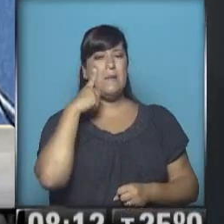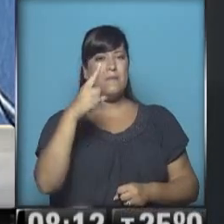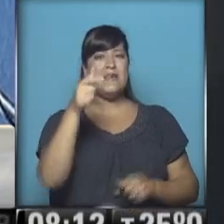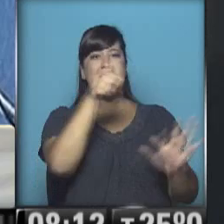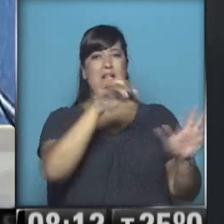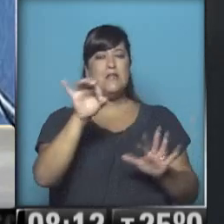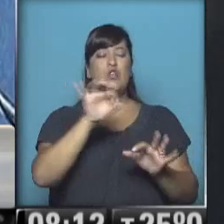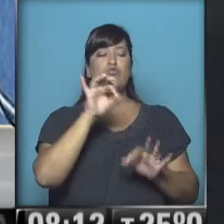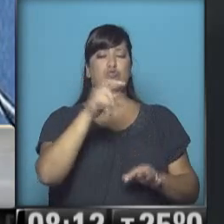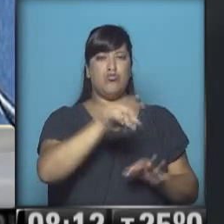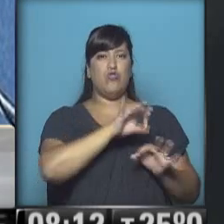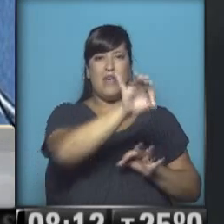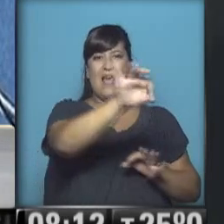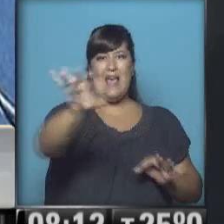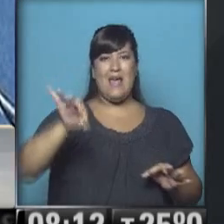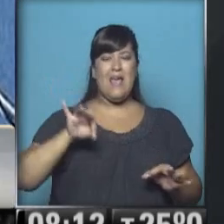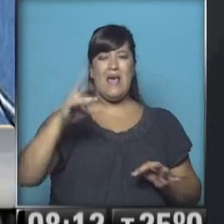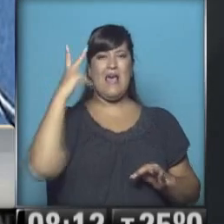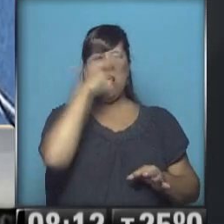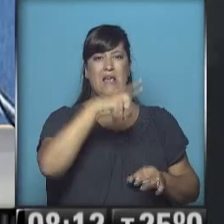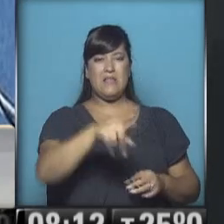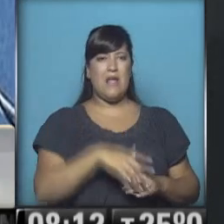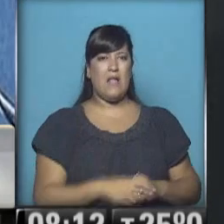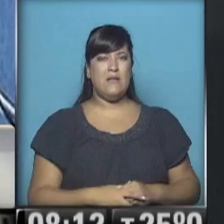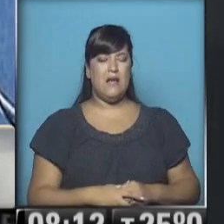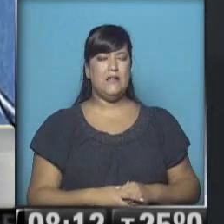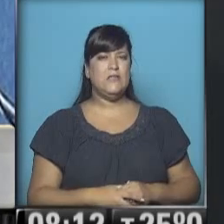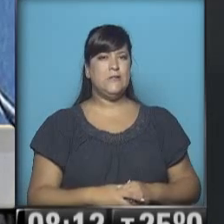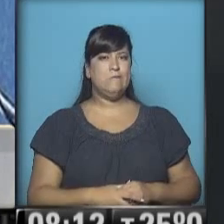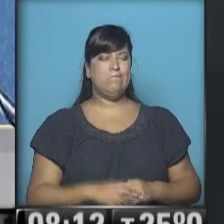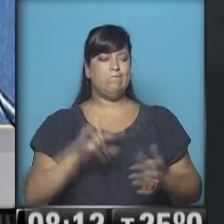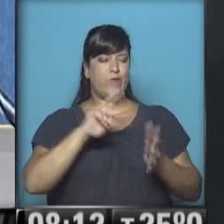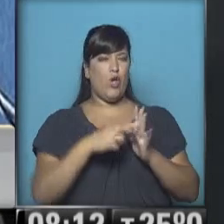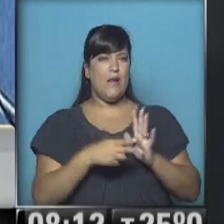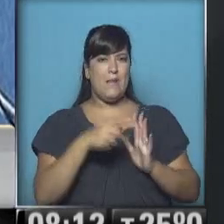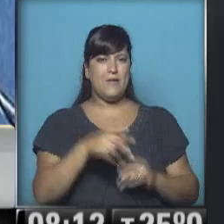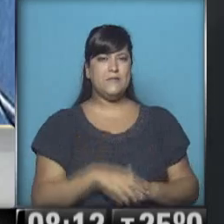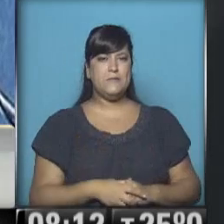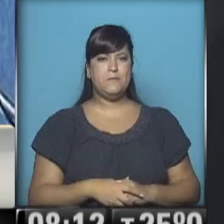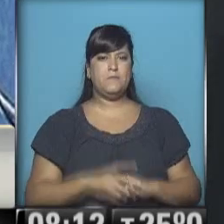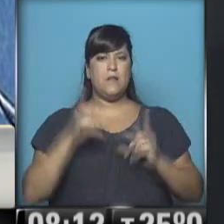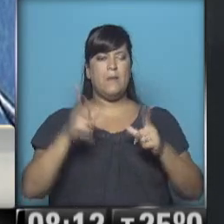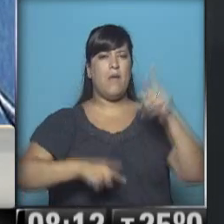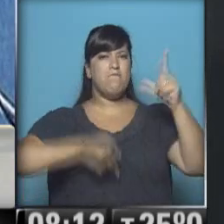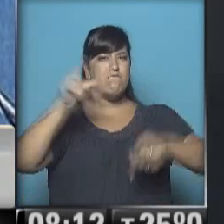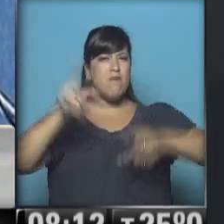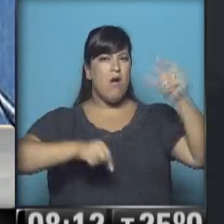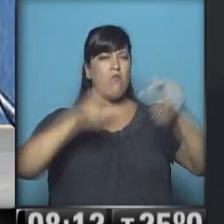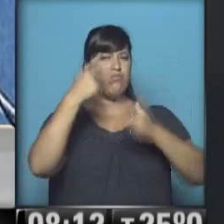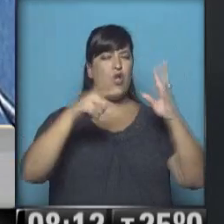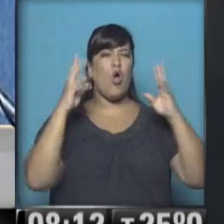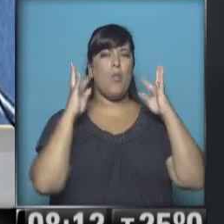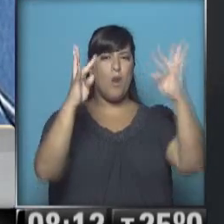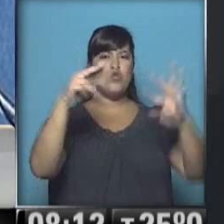hectáreas afectadas, de acuerdo al registro obrantes dentro del Sistema Federal de Manejo de Fuego. La vegetación afectada es bosque